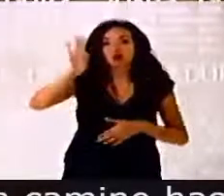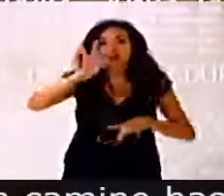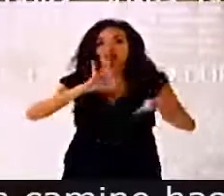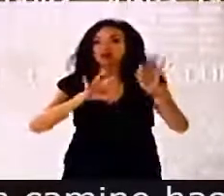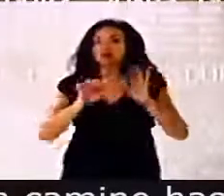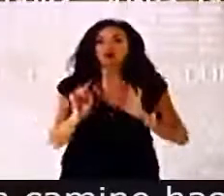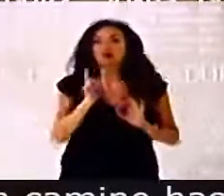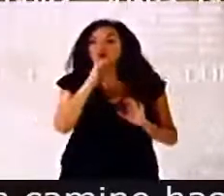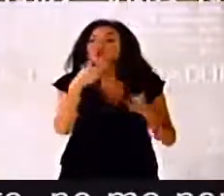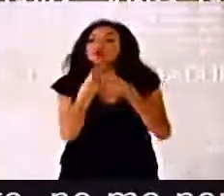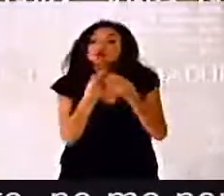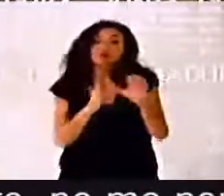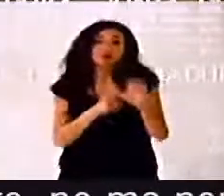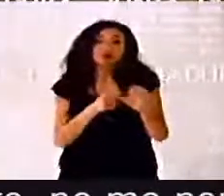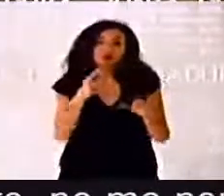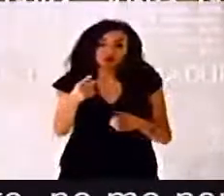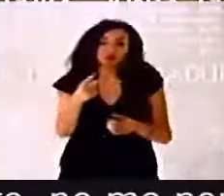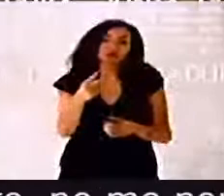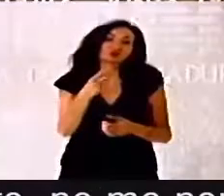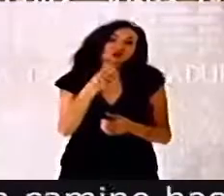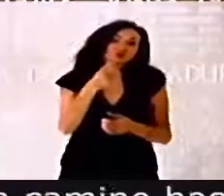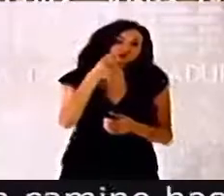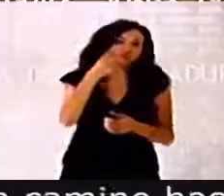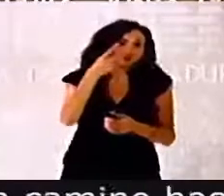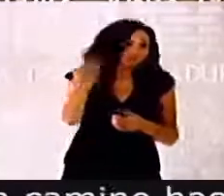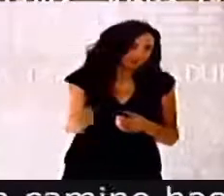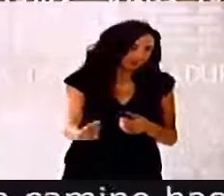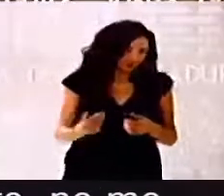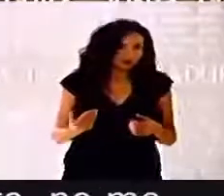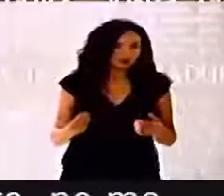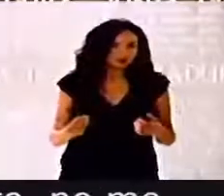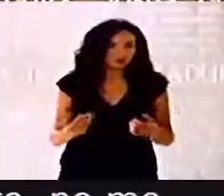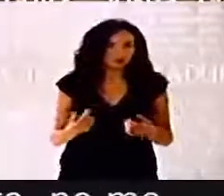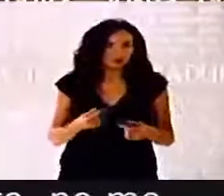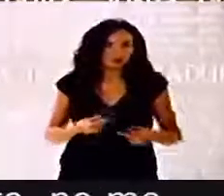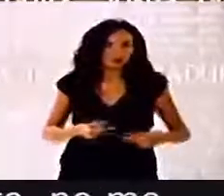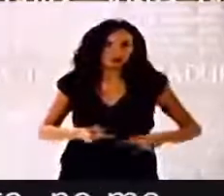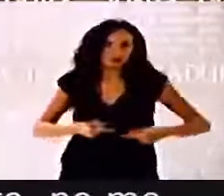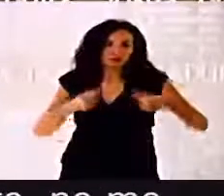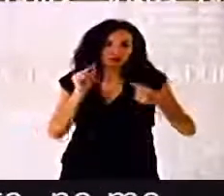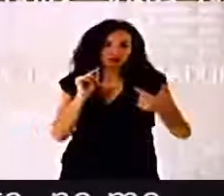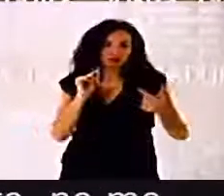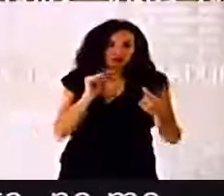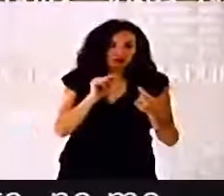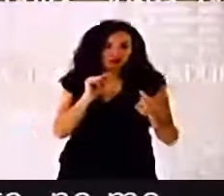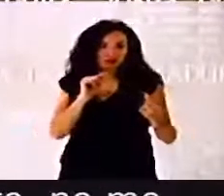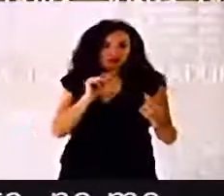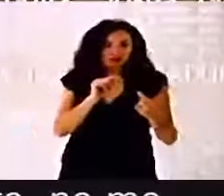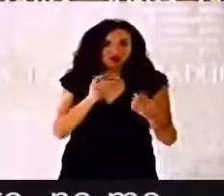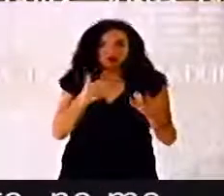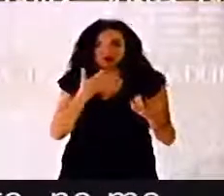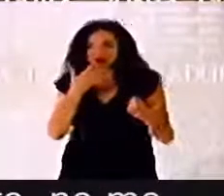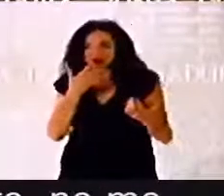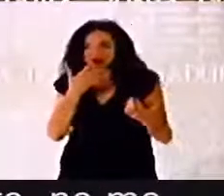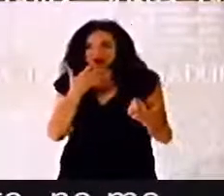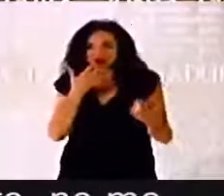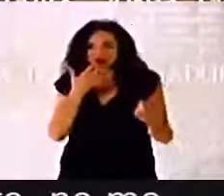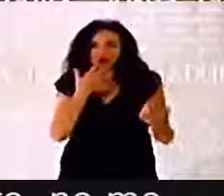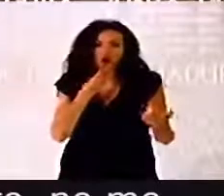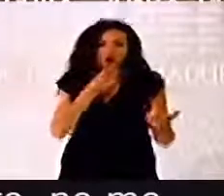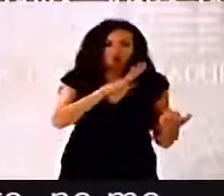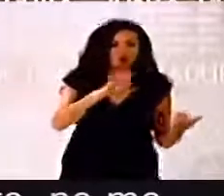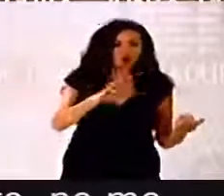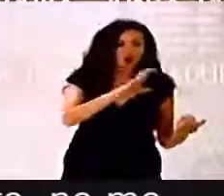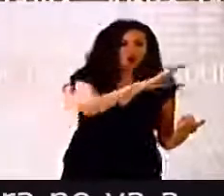Extremadura, como usted comprenderá, no va a entrar en un debate superado y absurdo de si es mejor que una fábrica se ponga en